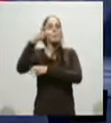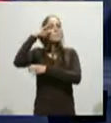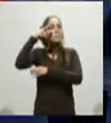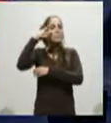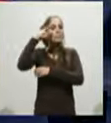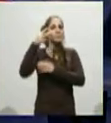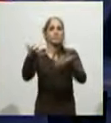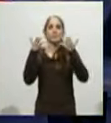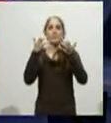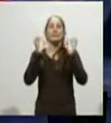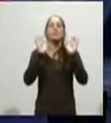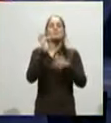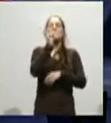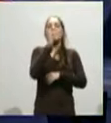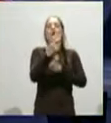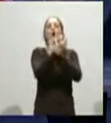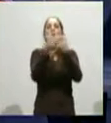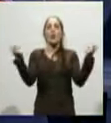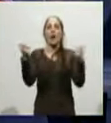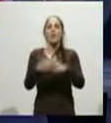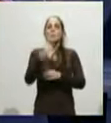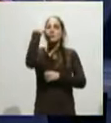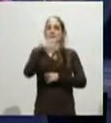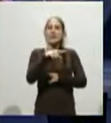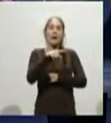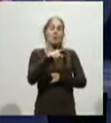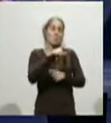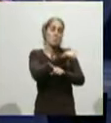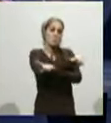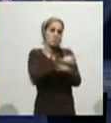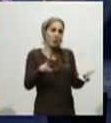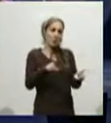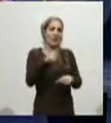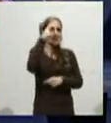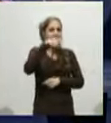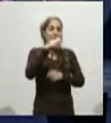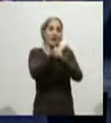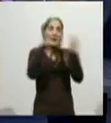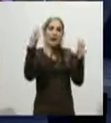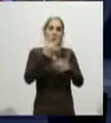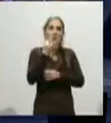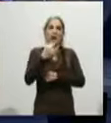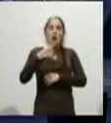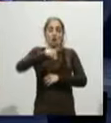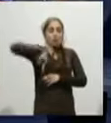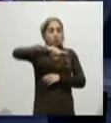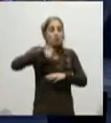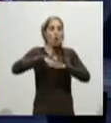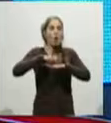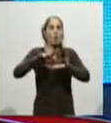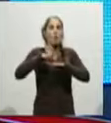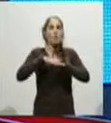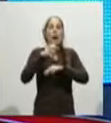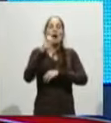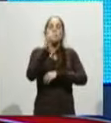bienvenida a los miembros del jurado, porque una cosa prohibida hay que tenerlo clara, ¿eh? Nosotros no tenemos culpa de lo que decida el jurado. Si al público no le